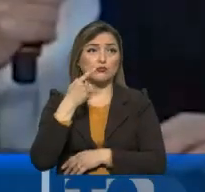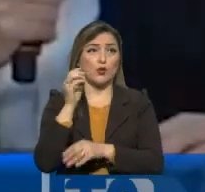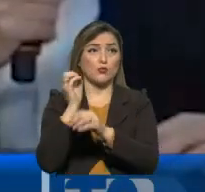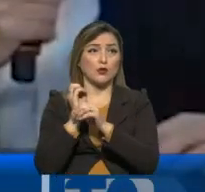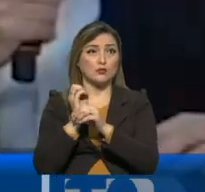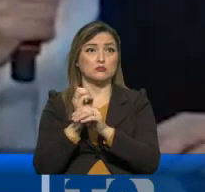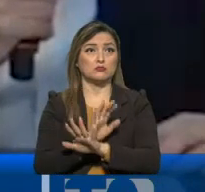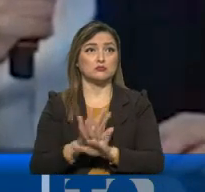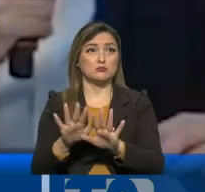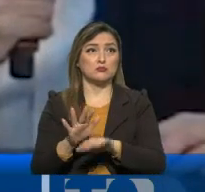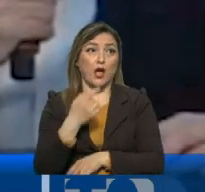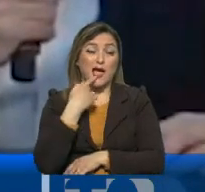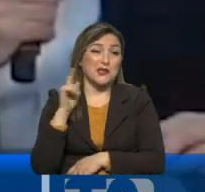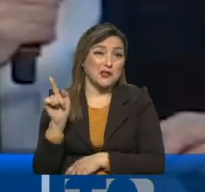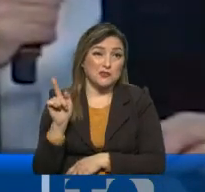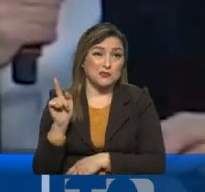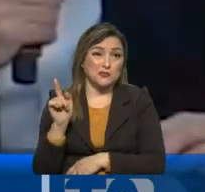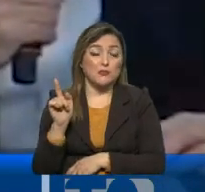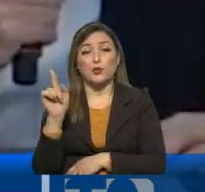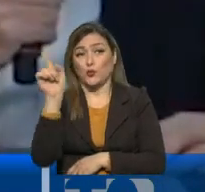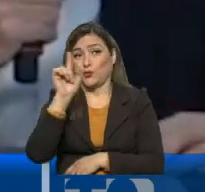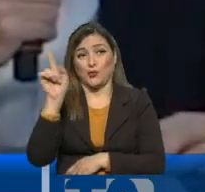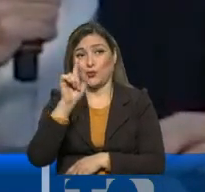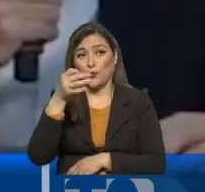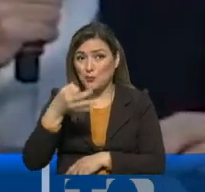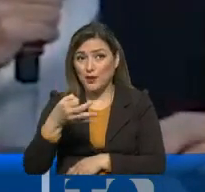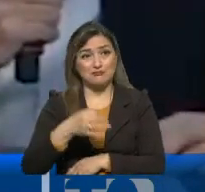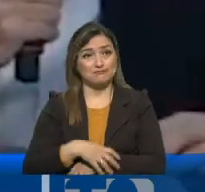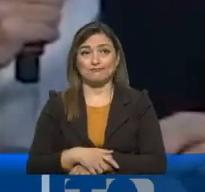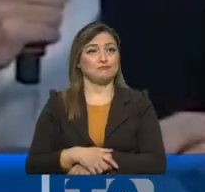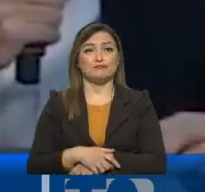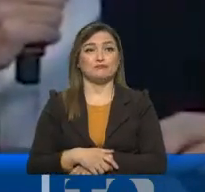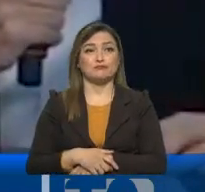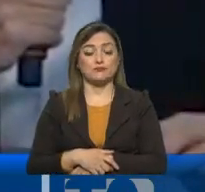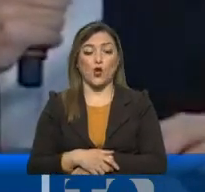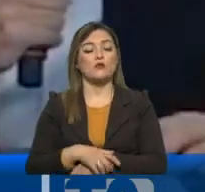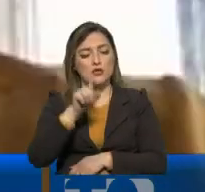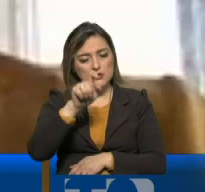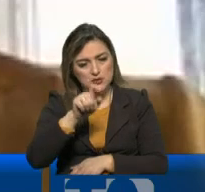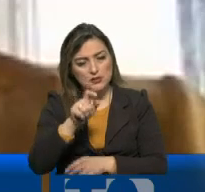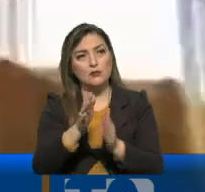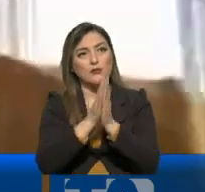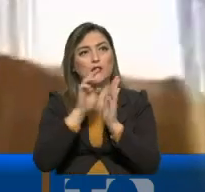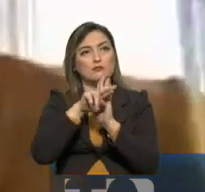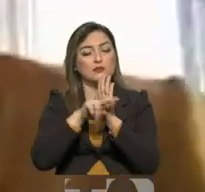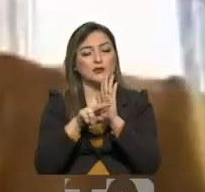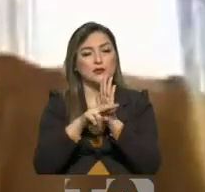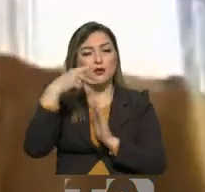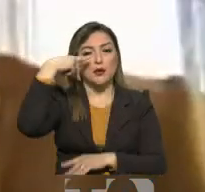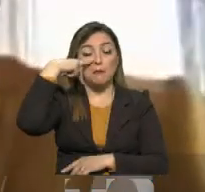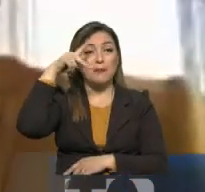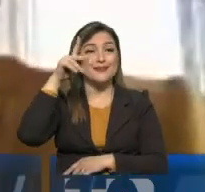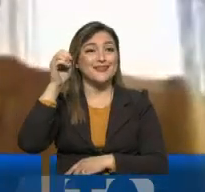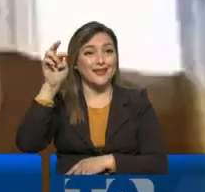obligatorio de la prueba PCR para los pasajeros nacionales e internacionales que tienen el certificado de vacunación. Mónica Ramos,